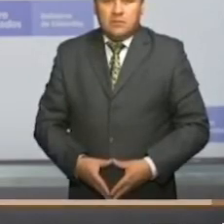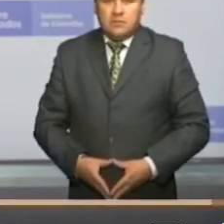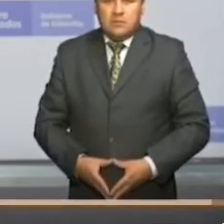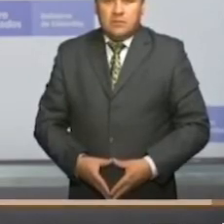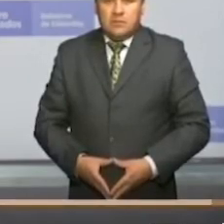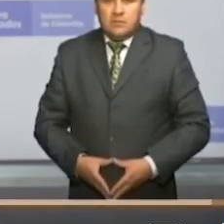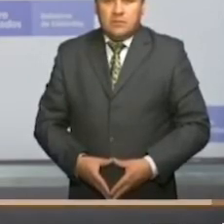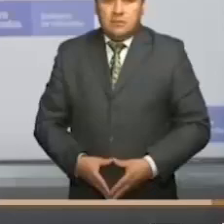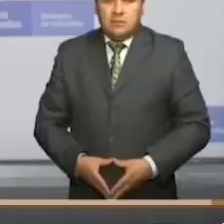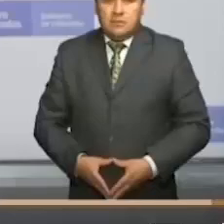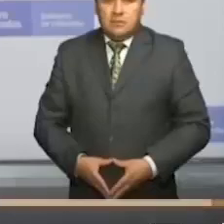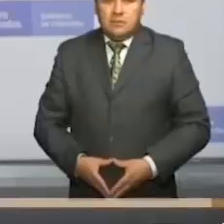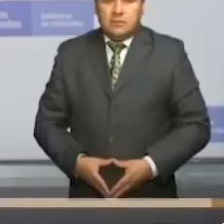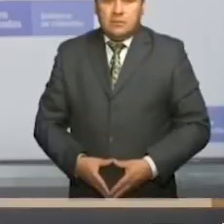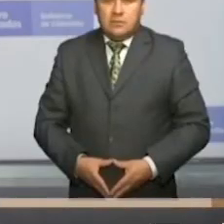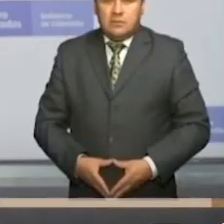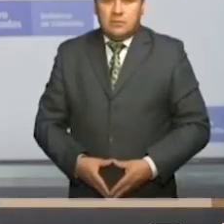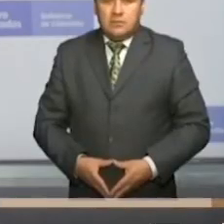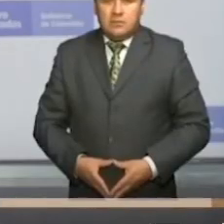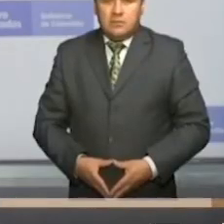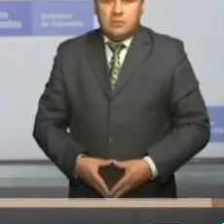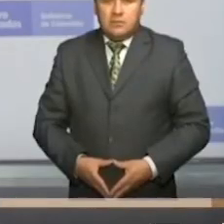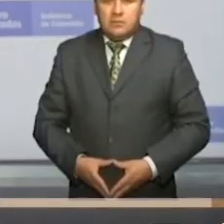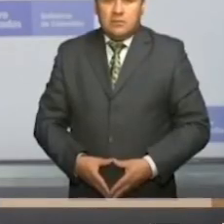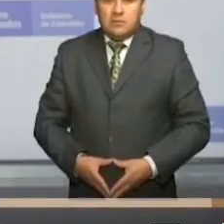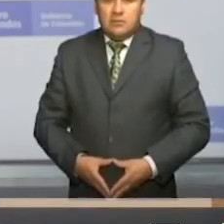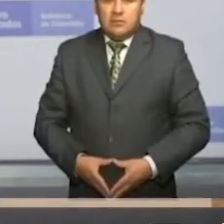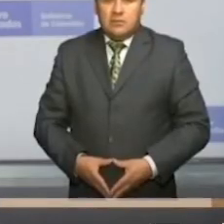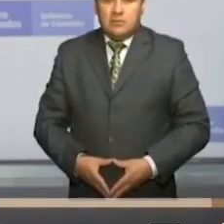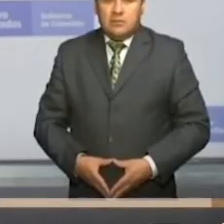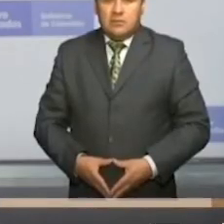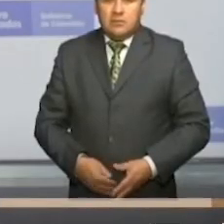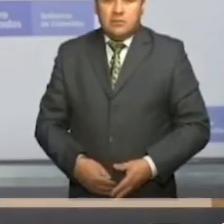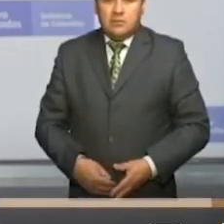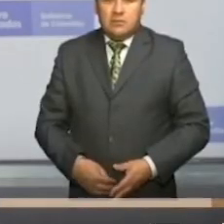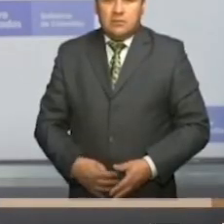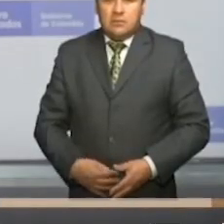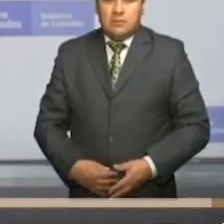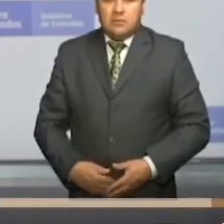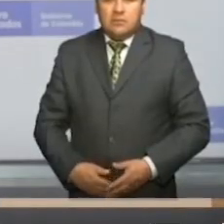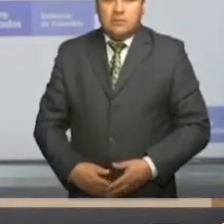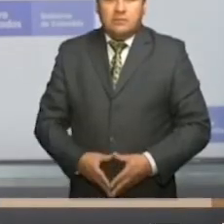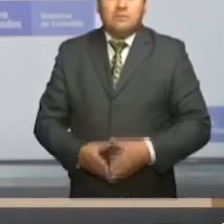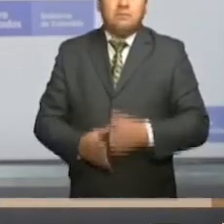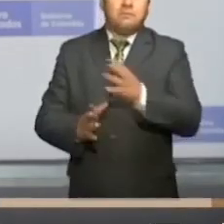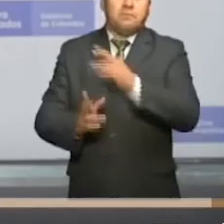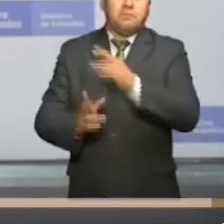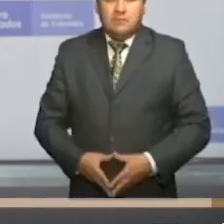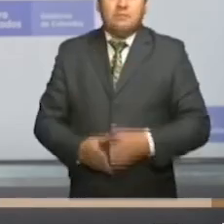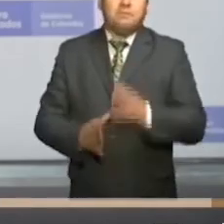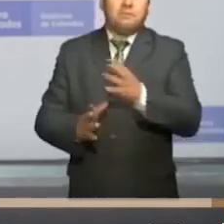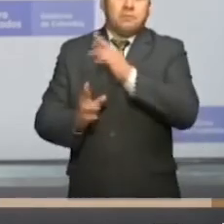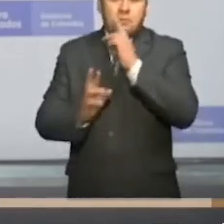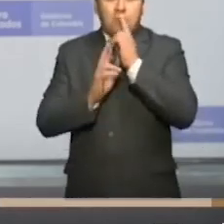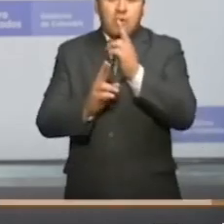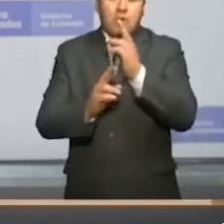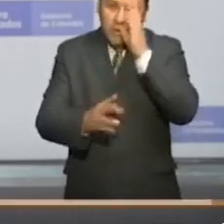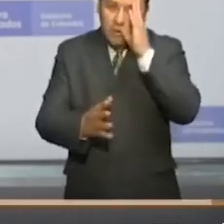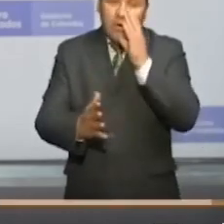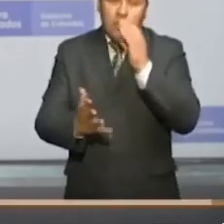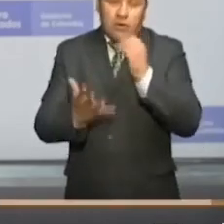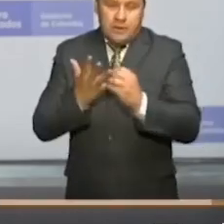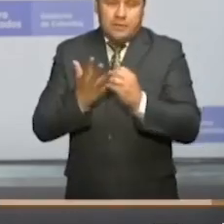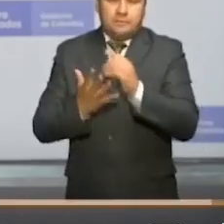vamos a ver tratan a ver si ya vuelve a ver todavía está muerto está concreta era asombrosa sería